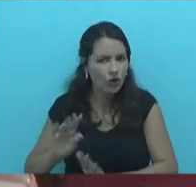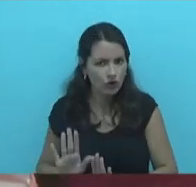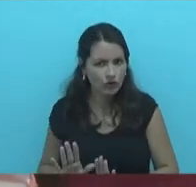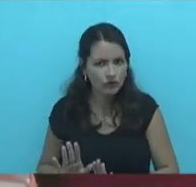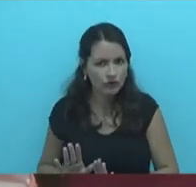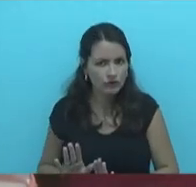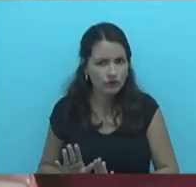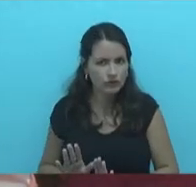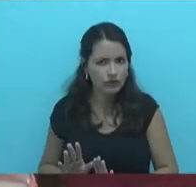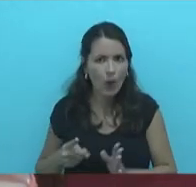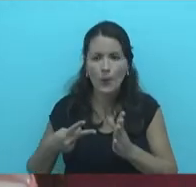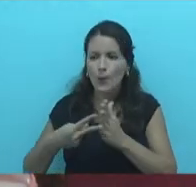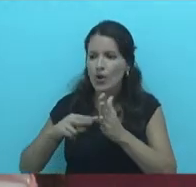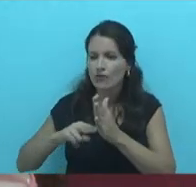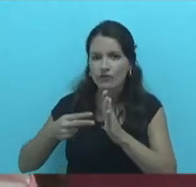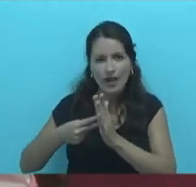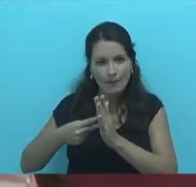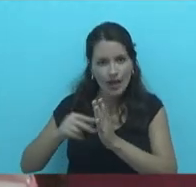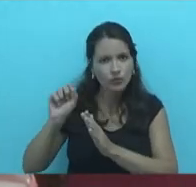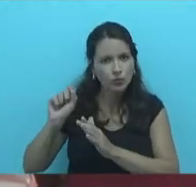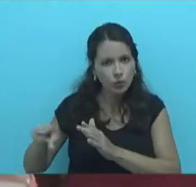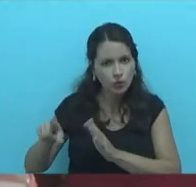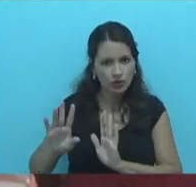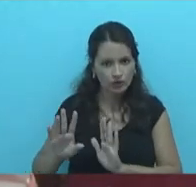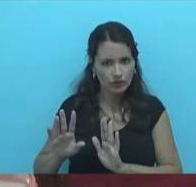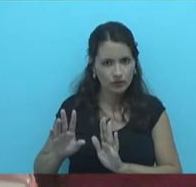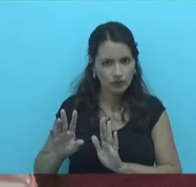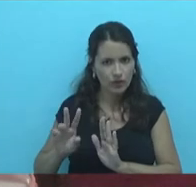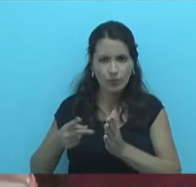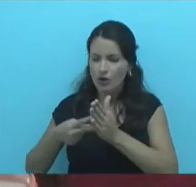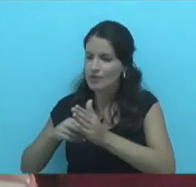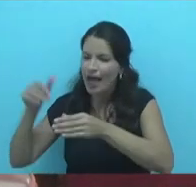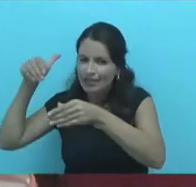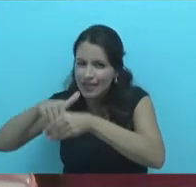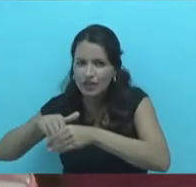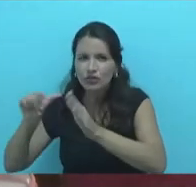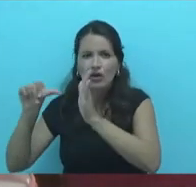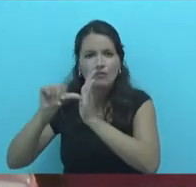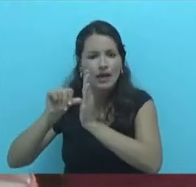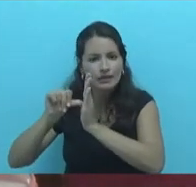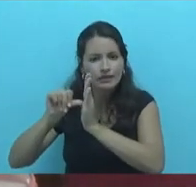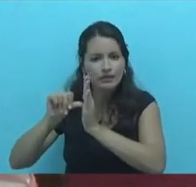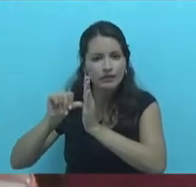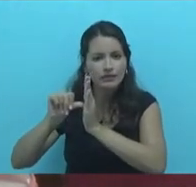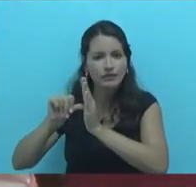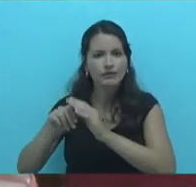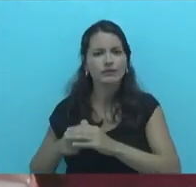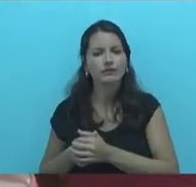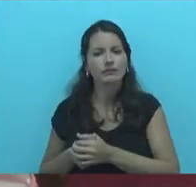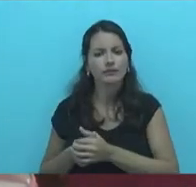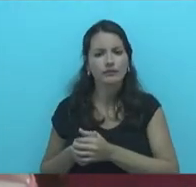problemas de, inclusive los conflictos internos, en la